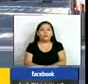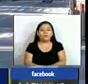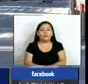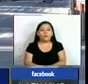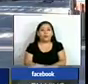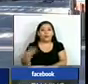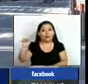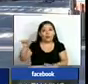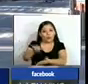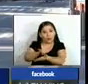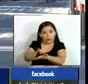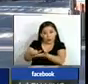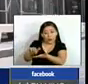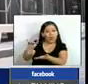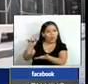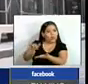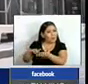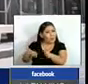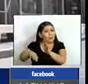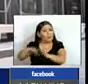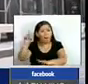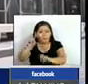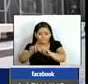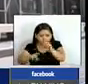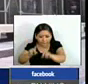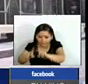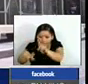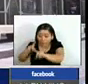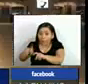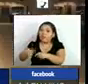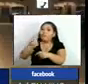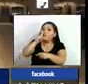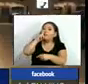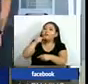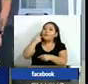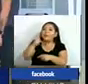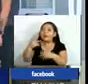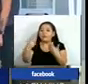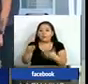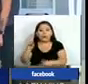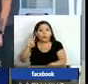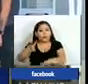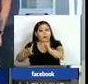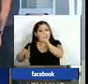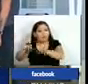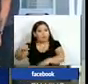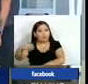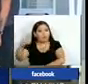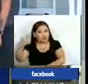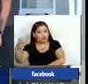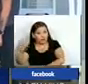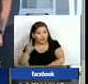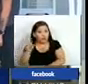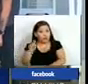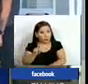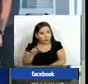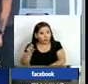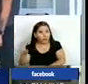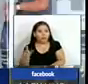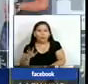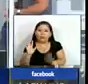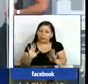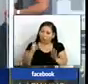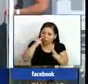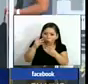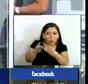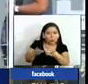Nueva York, siendo el estado que más pruebas de coronavirus diarias hace en el país, superando las 46.000 en una sola jornada, ha logrado reducir los